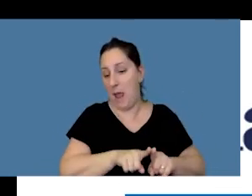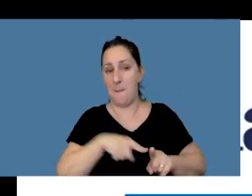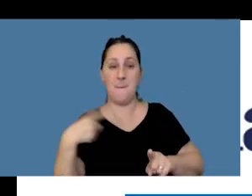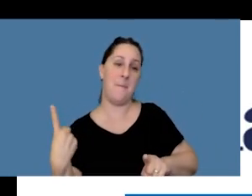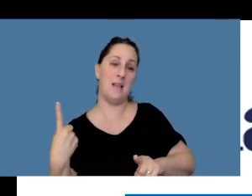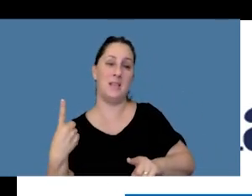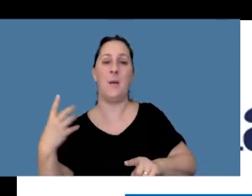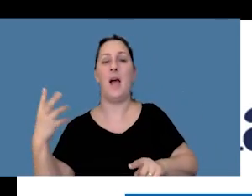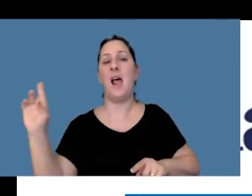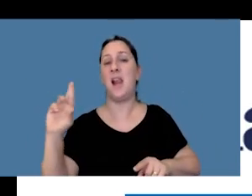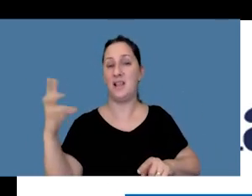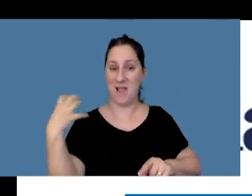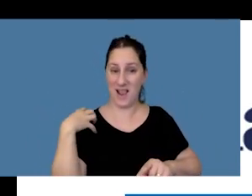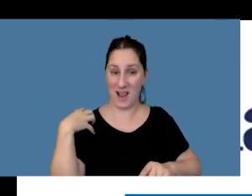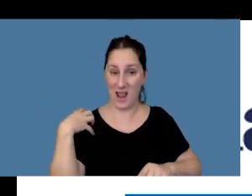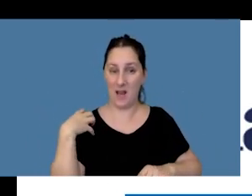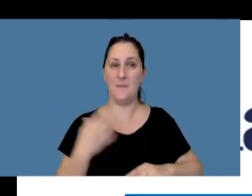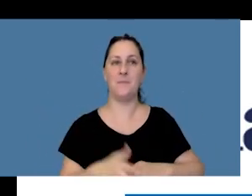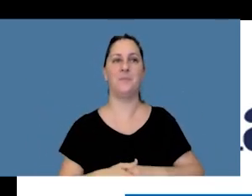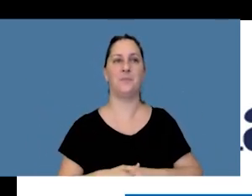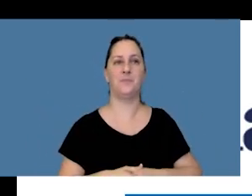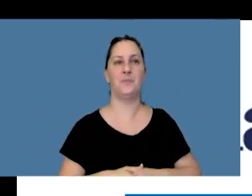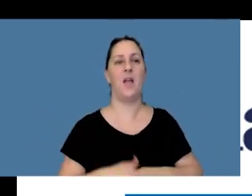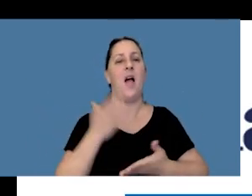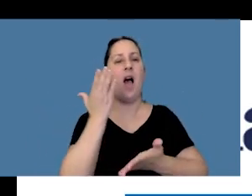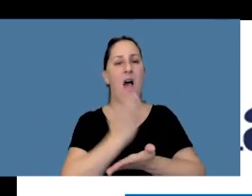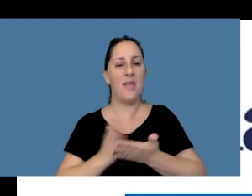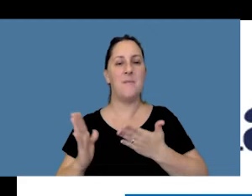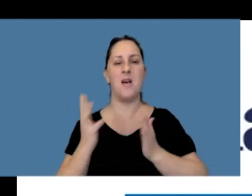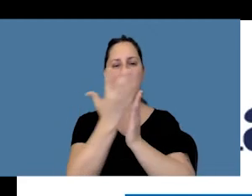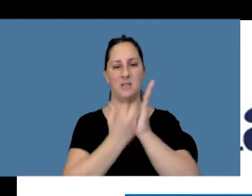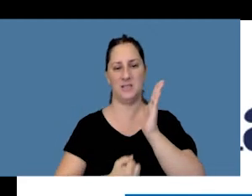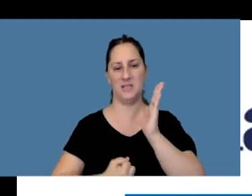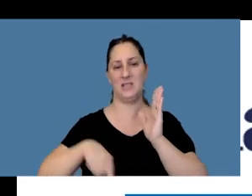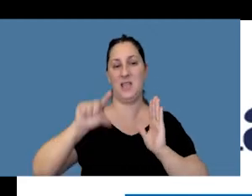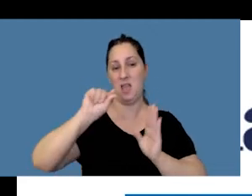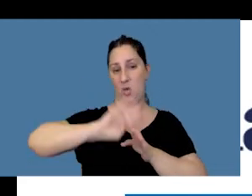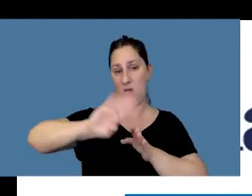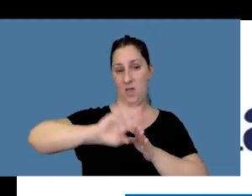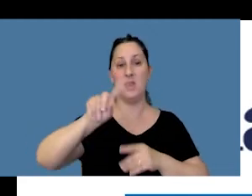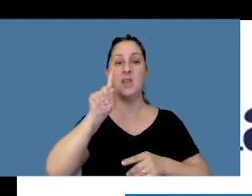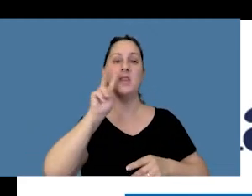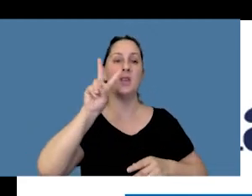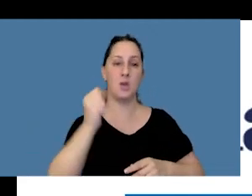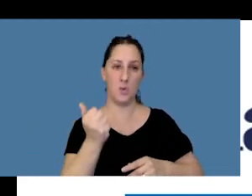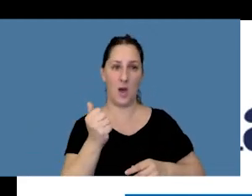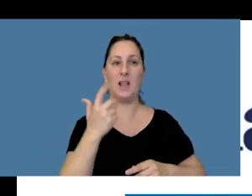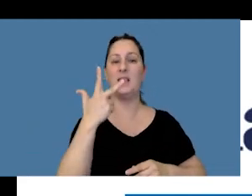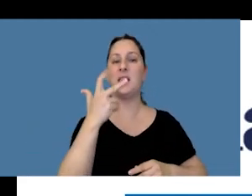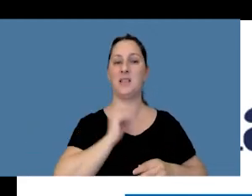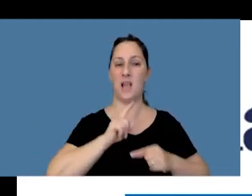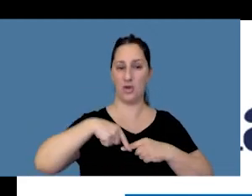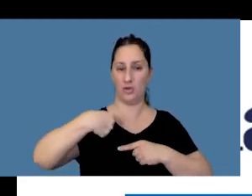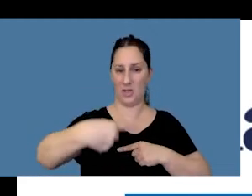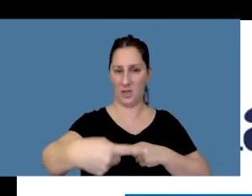régimen general, van a tener además una reducción de saldo deudor de IVA por los siguientes 3 años. ¿Qué